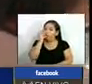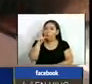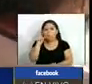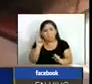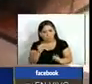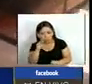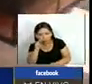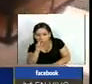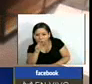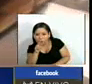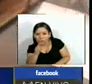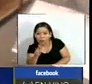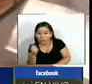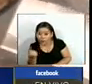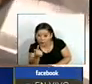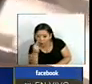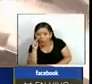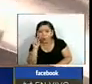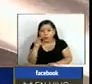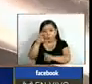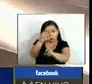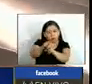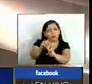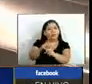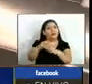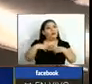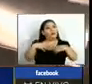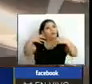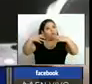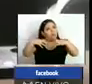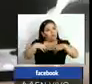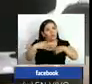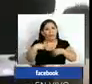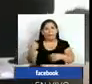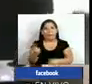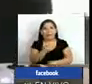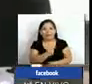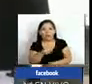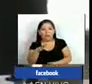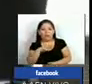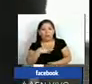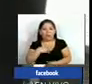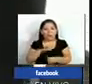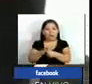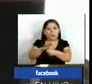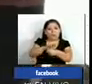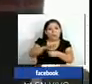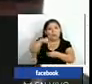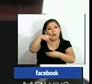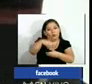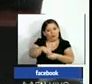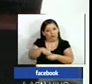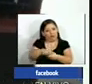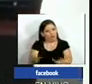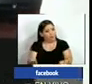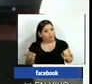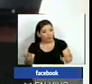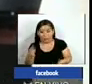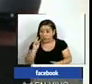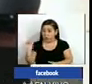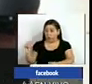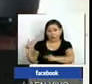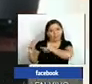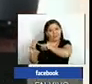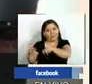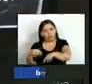de la disnea o la falta de aire, que es una afectación común entre los pacientes que padecen la enfermedad. La idea, según